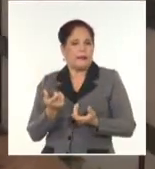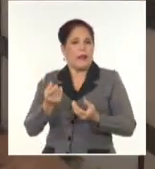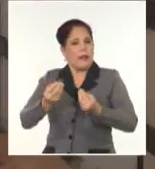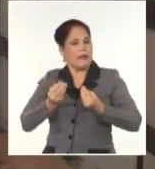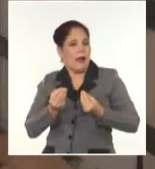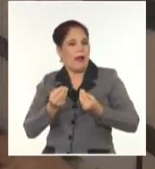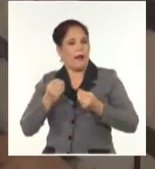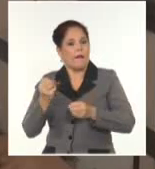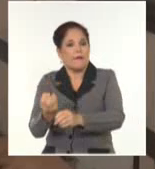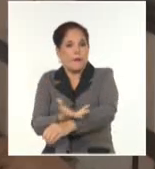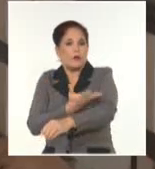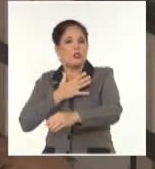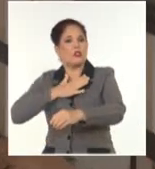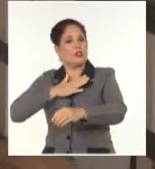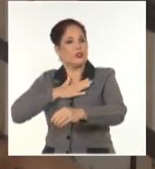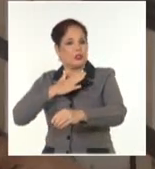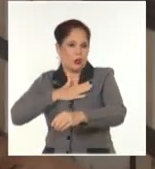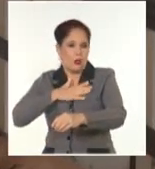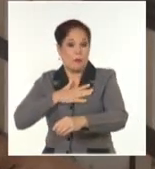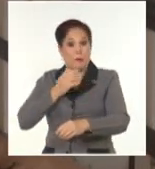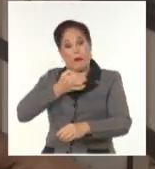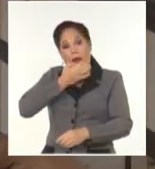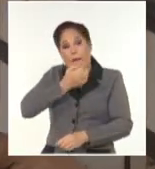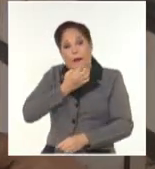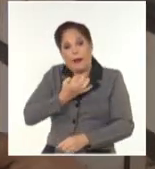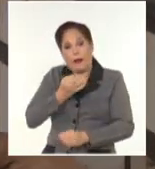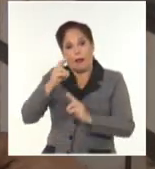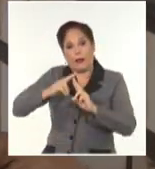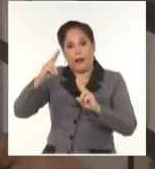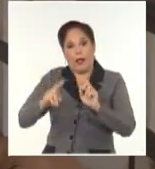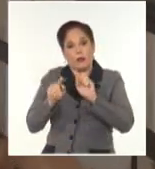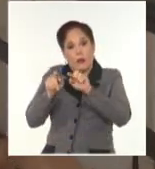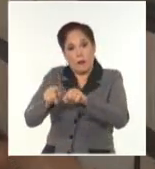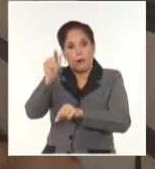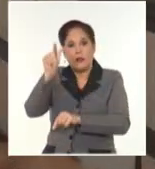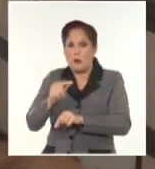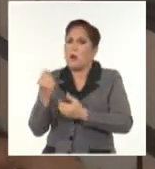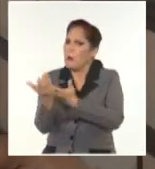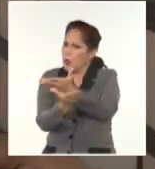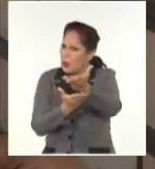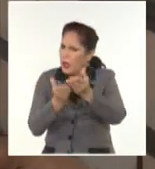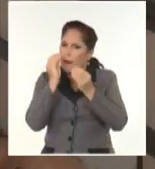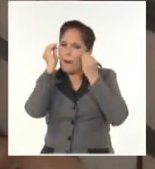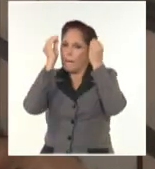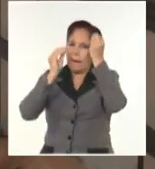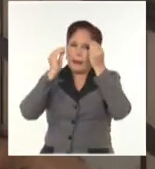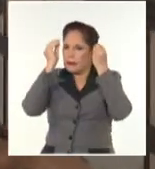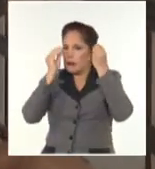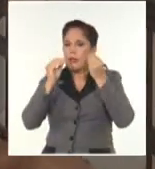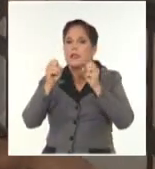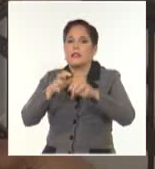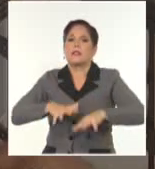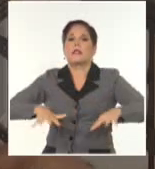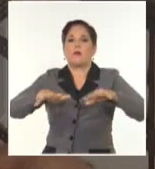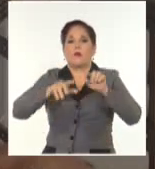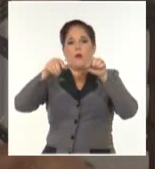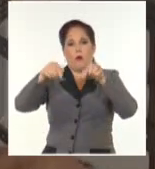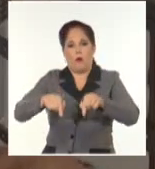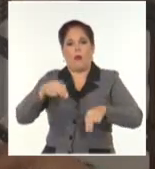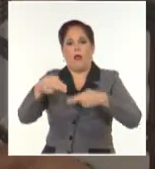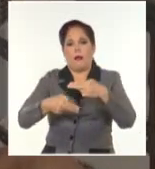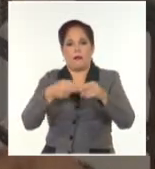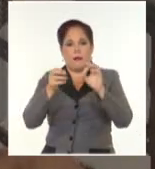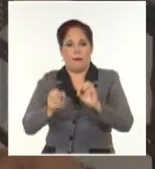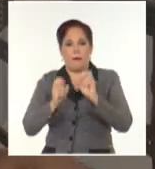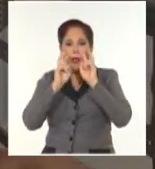las emociones en un discurso escénico que permita que los seres humanos podamos reflexionar en torno a tantas problemáticas que circundan la